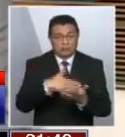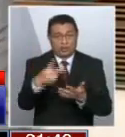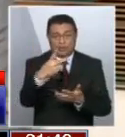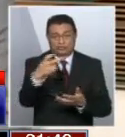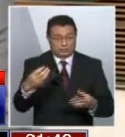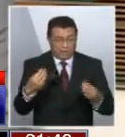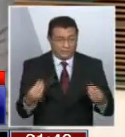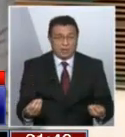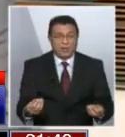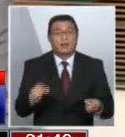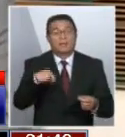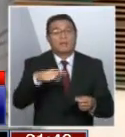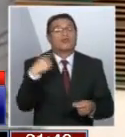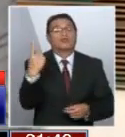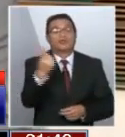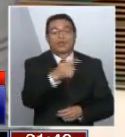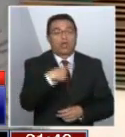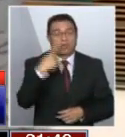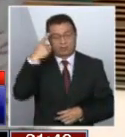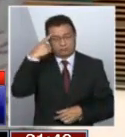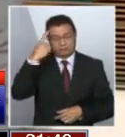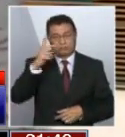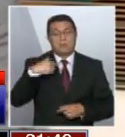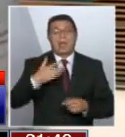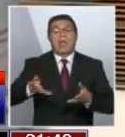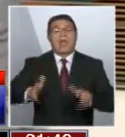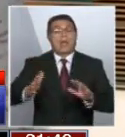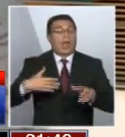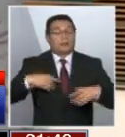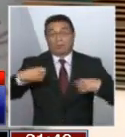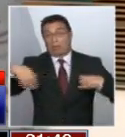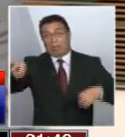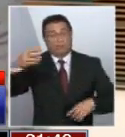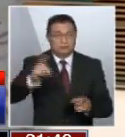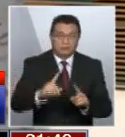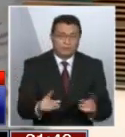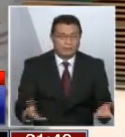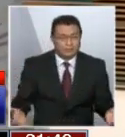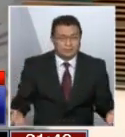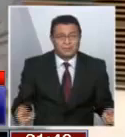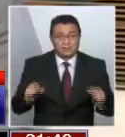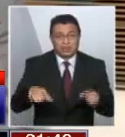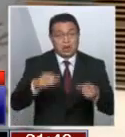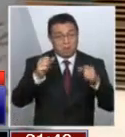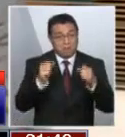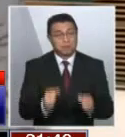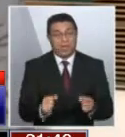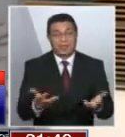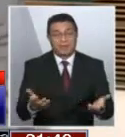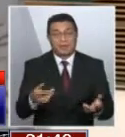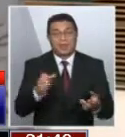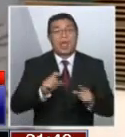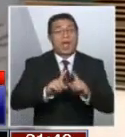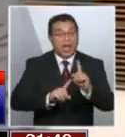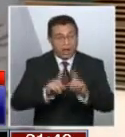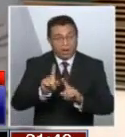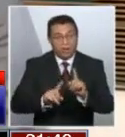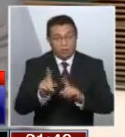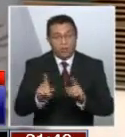para nadie va a quedar en la calle. Además que todavía es posible